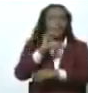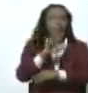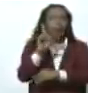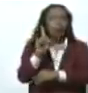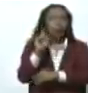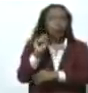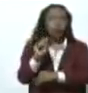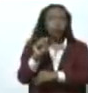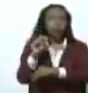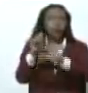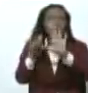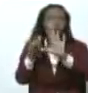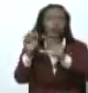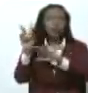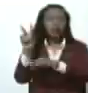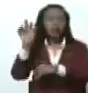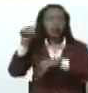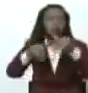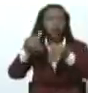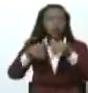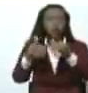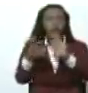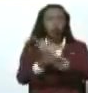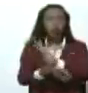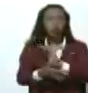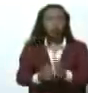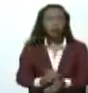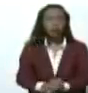31.67 de los votos.